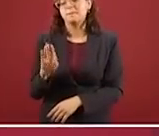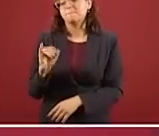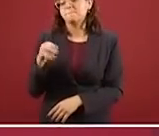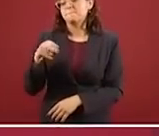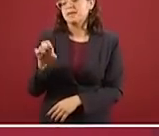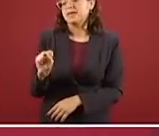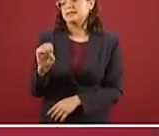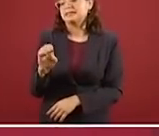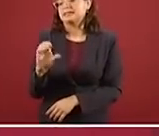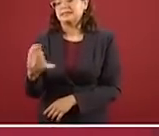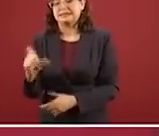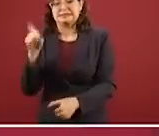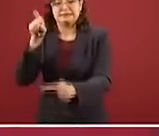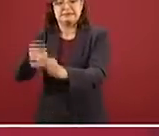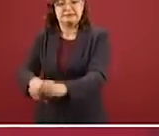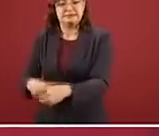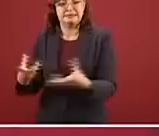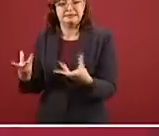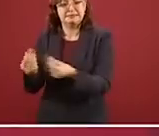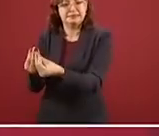Pero todo,